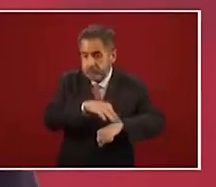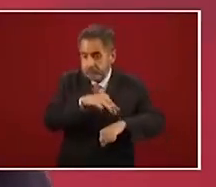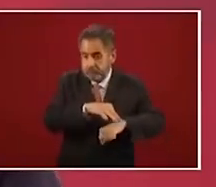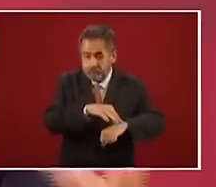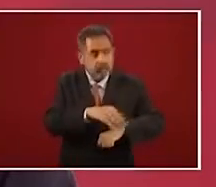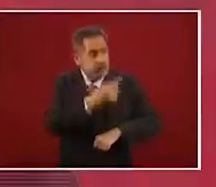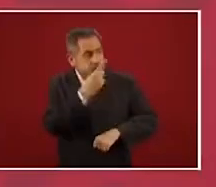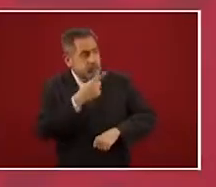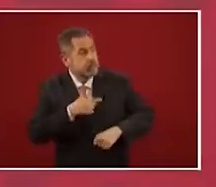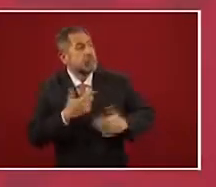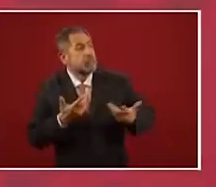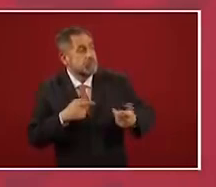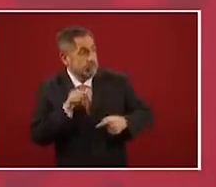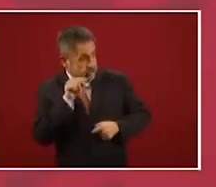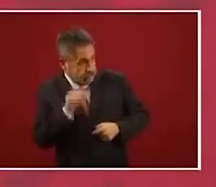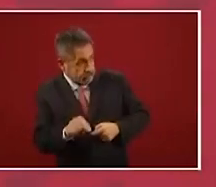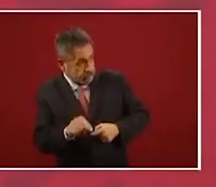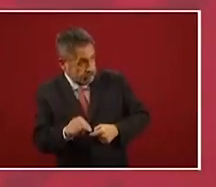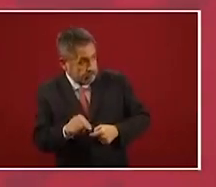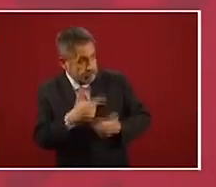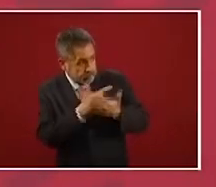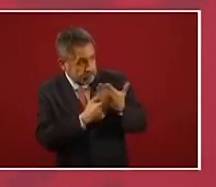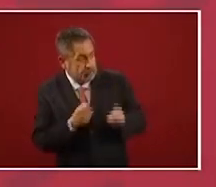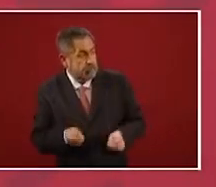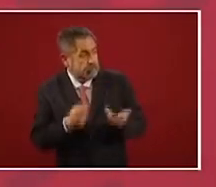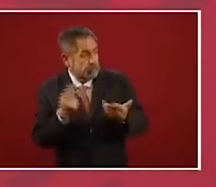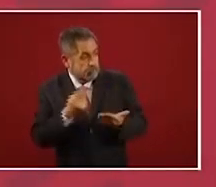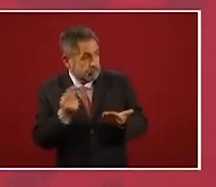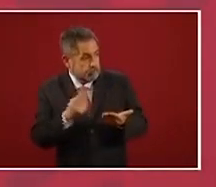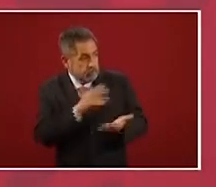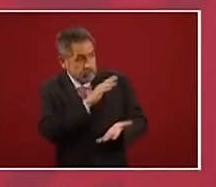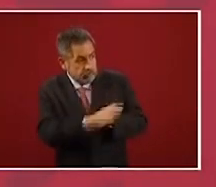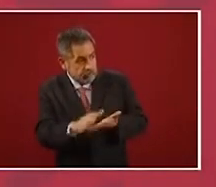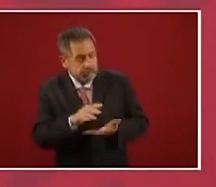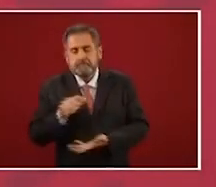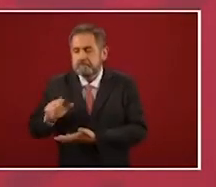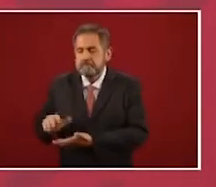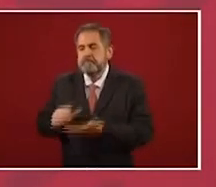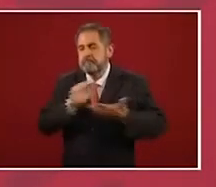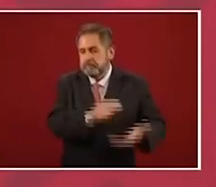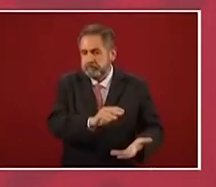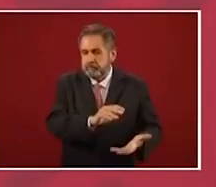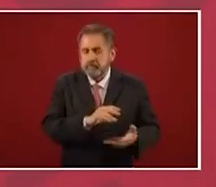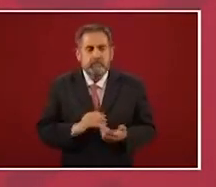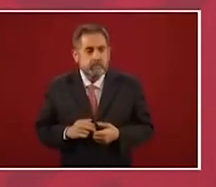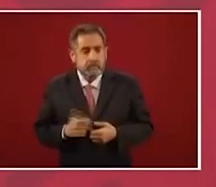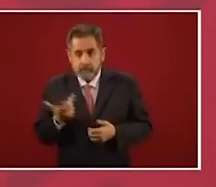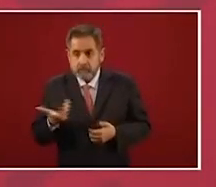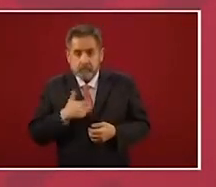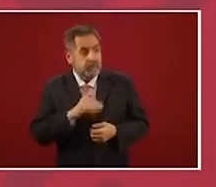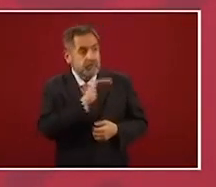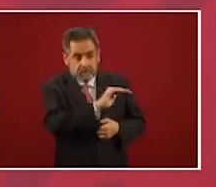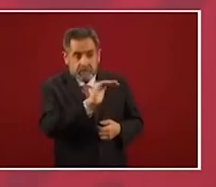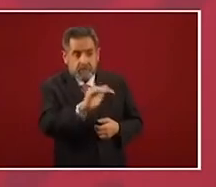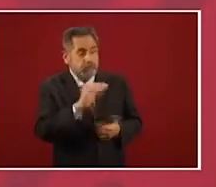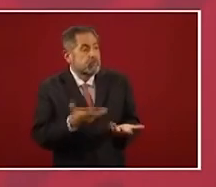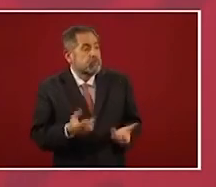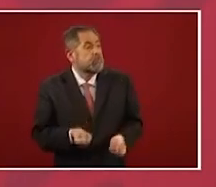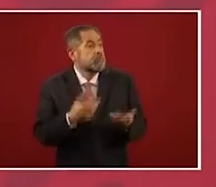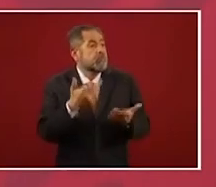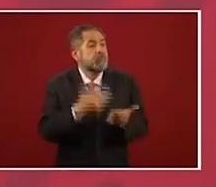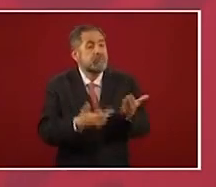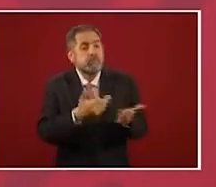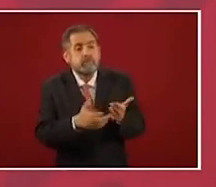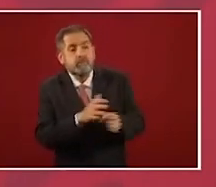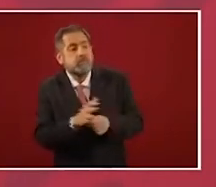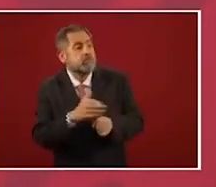nos diga, aquí falta, este es el inventario, se me va a acabar en tal fecha. Y lo hemos pedido formalmente. ¿Qué